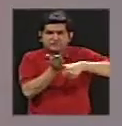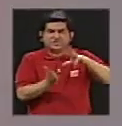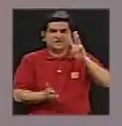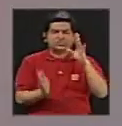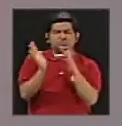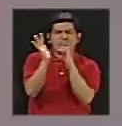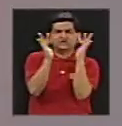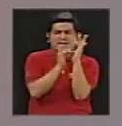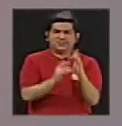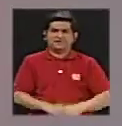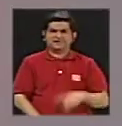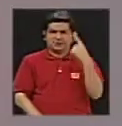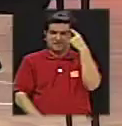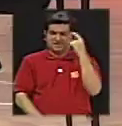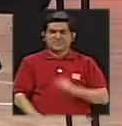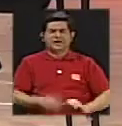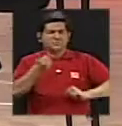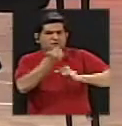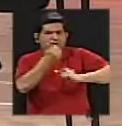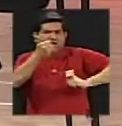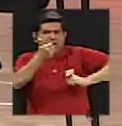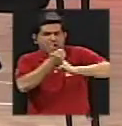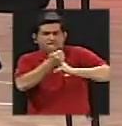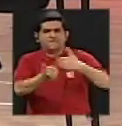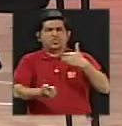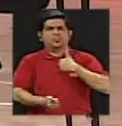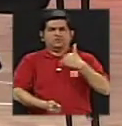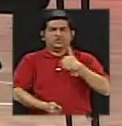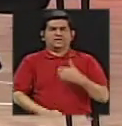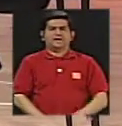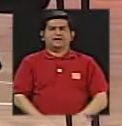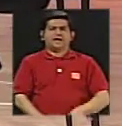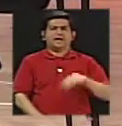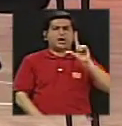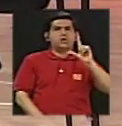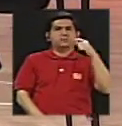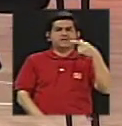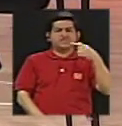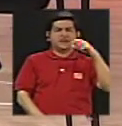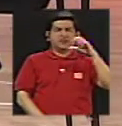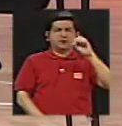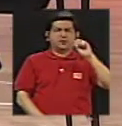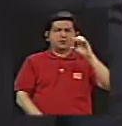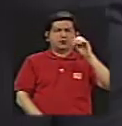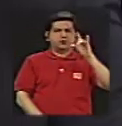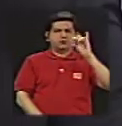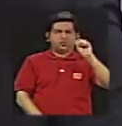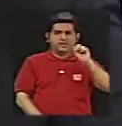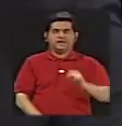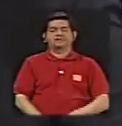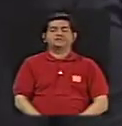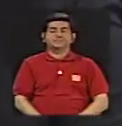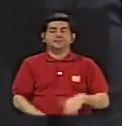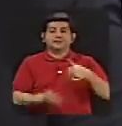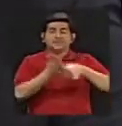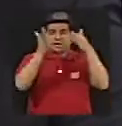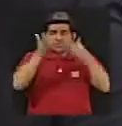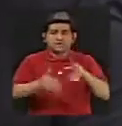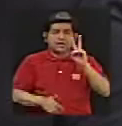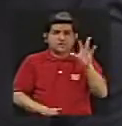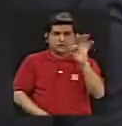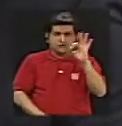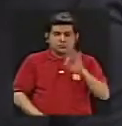abril en cuanto al posible respaldo que estaría obteniendo Solís de parte de votantes que el 2 de